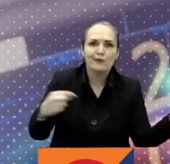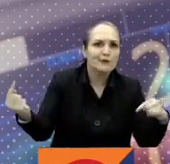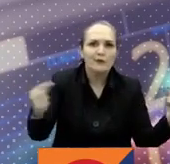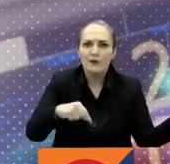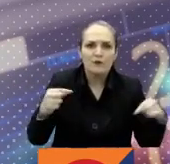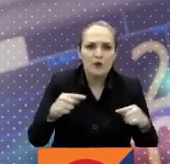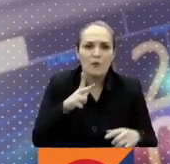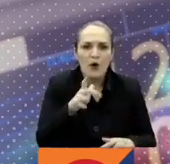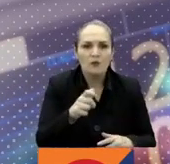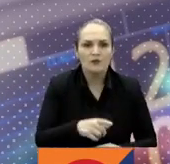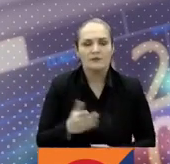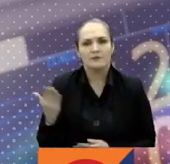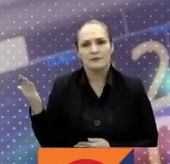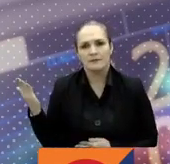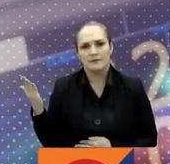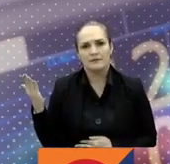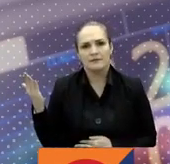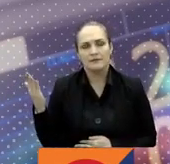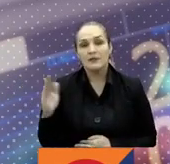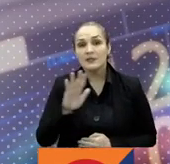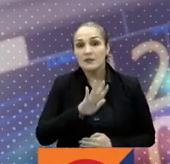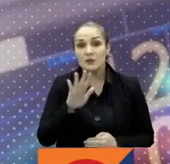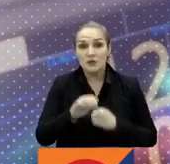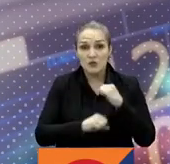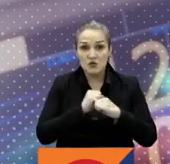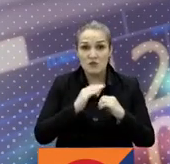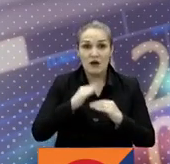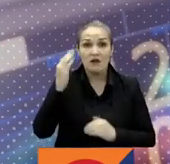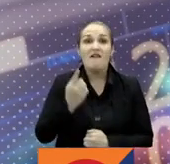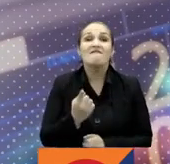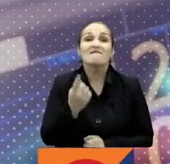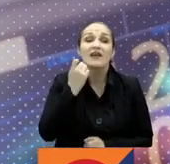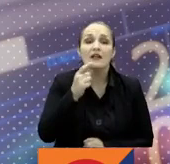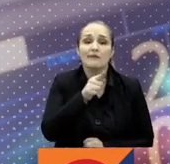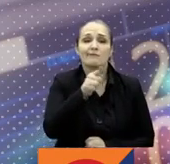1.175.088 y 55 a 59 años,